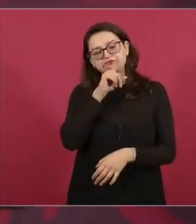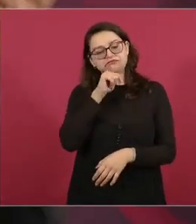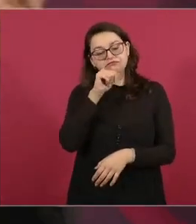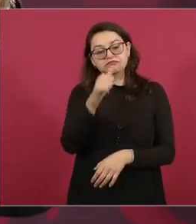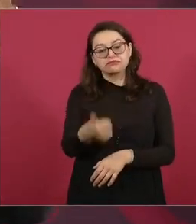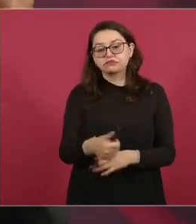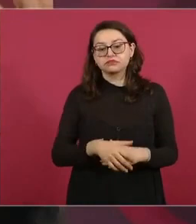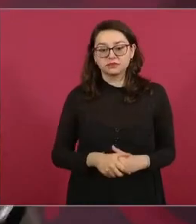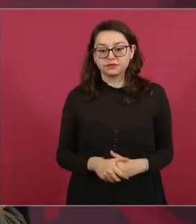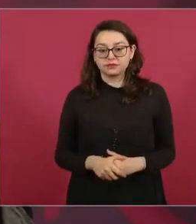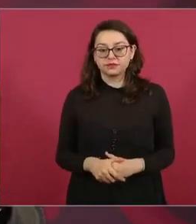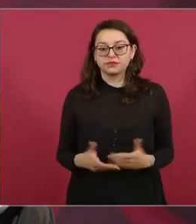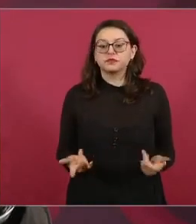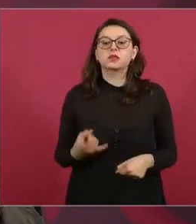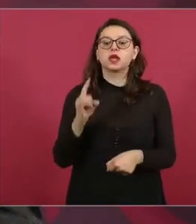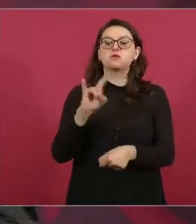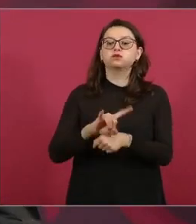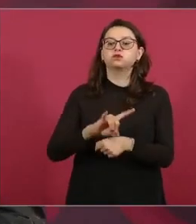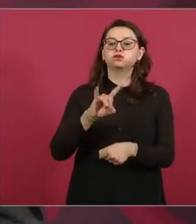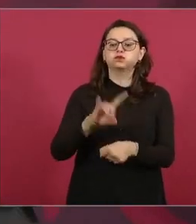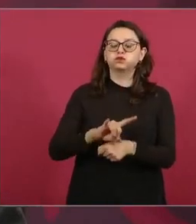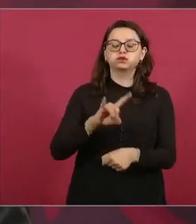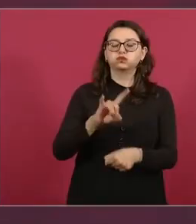Son instituciones fachadas